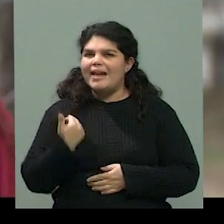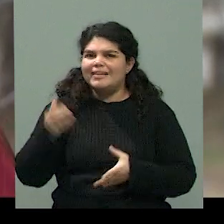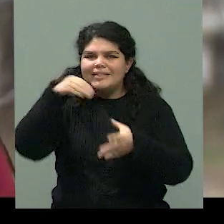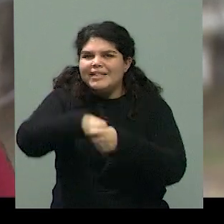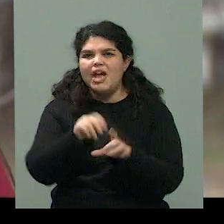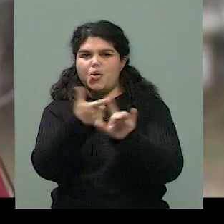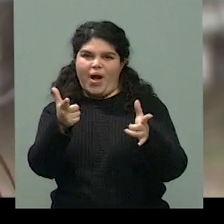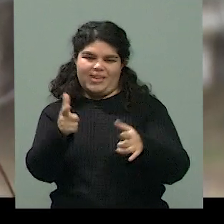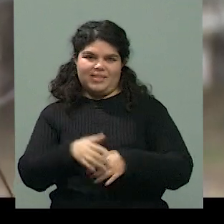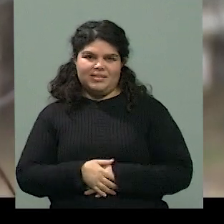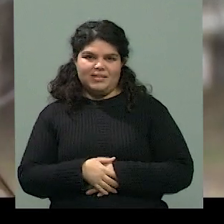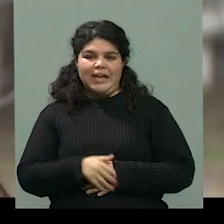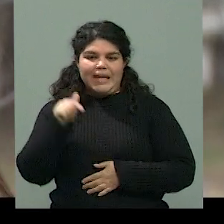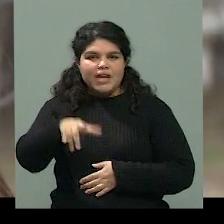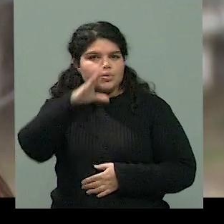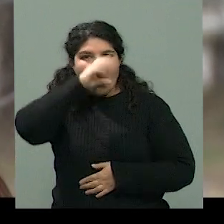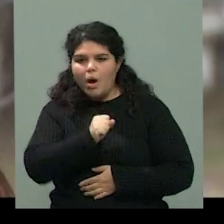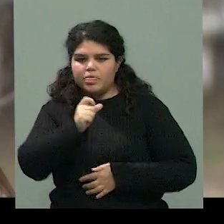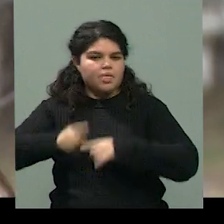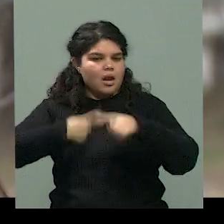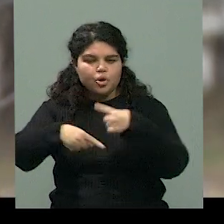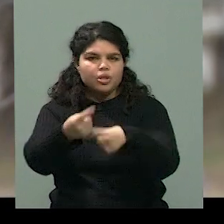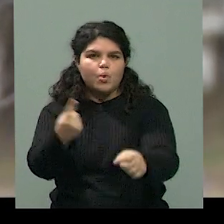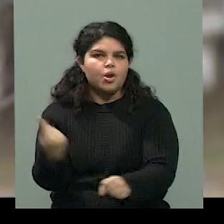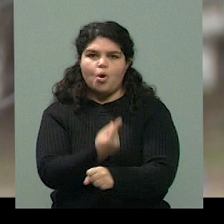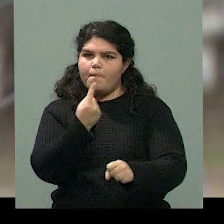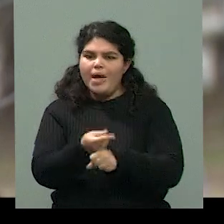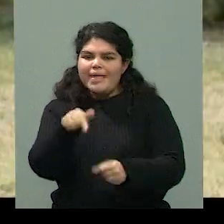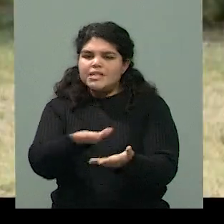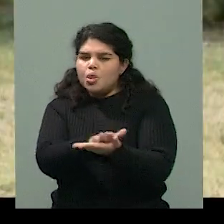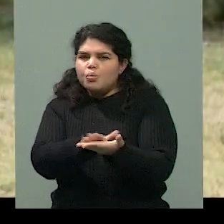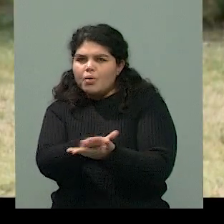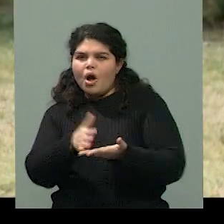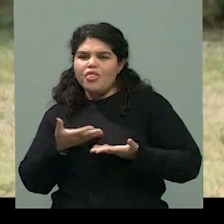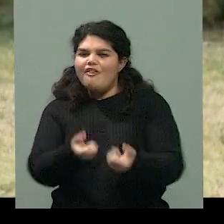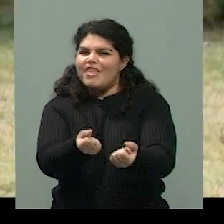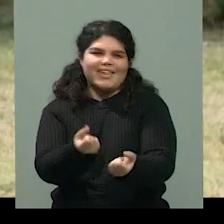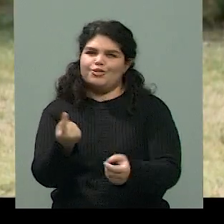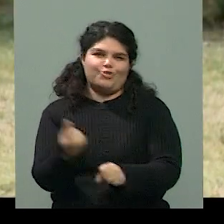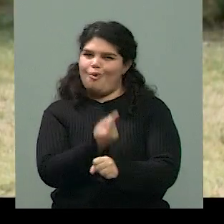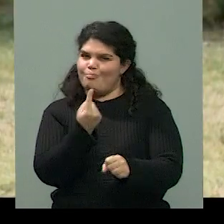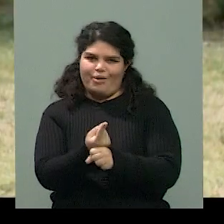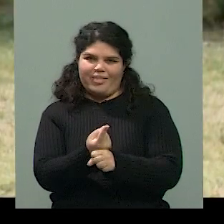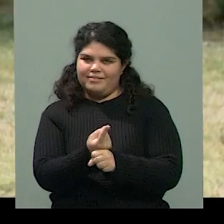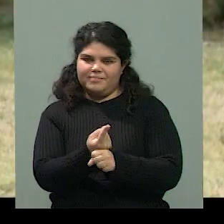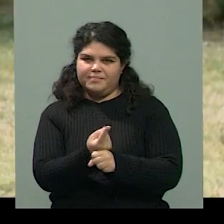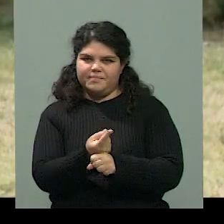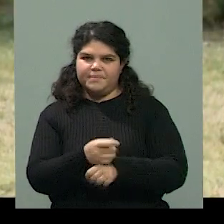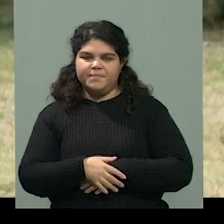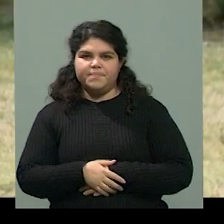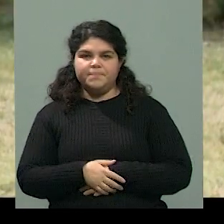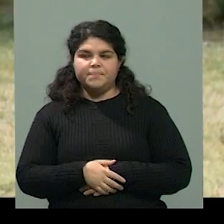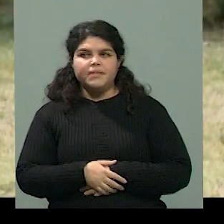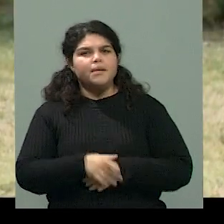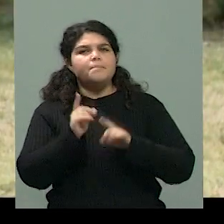yo no creo que se pueda sostener, ni que se pueda justificar ni defender. Hay personas que dicen, bueno, un